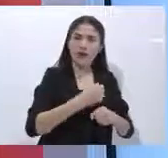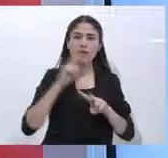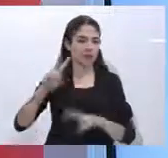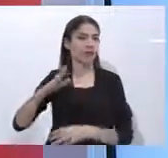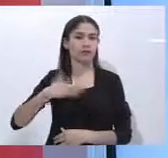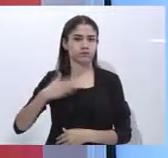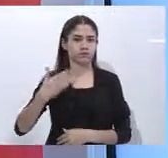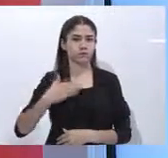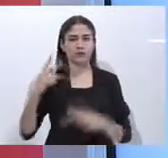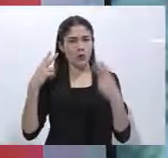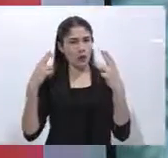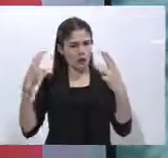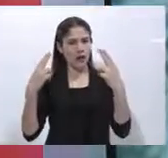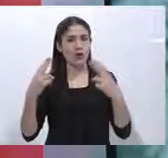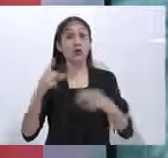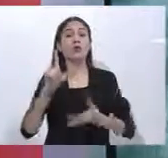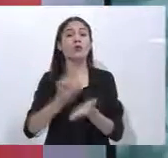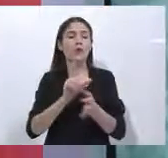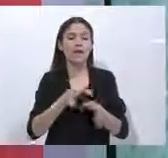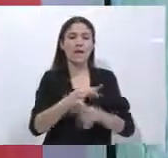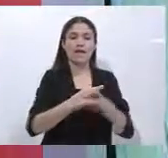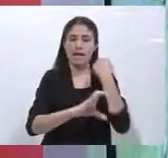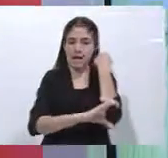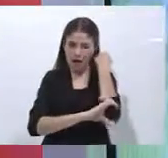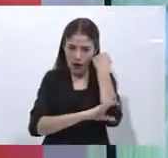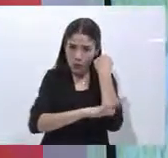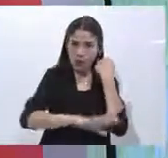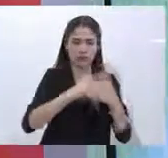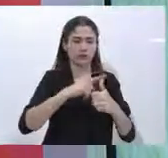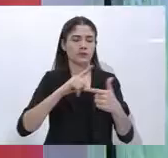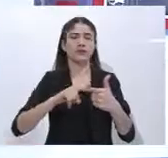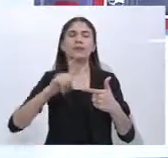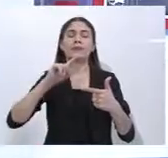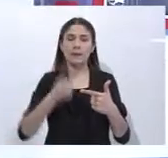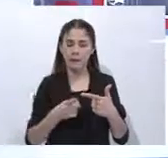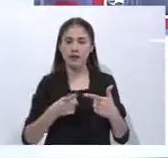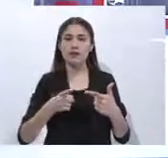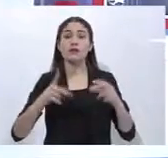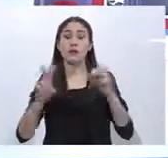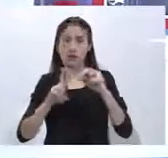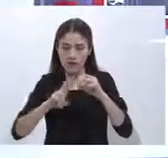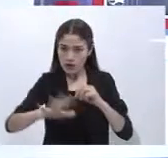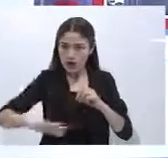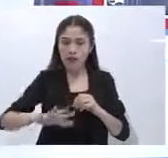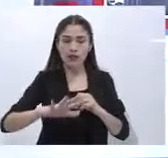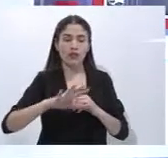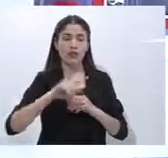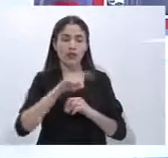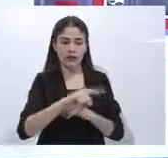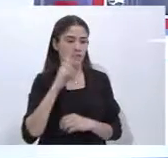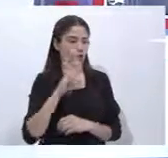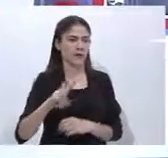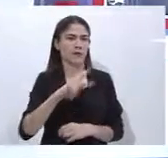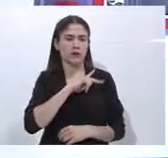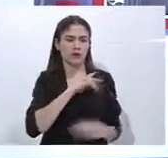en las obras de caaguazú coronel oviedo donde estuvo el ministro de nietzsche hablando con los productores hemos